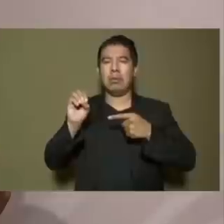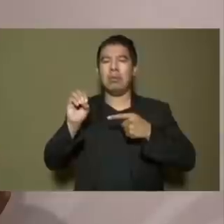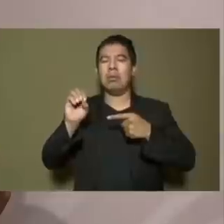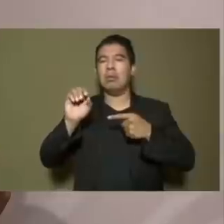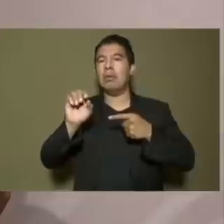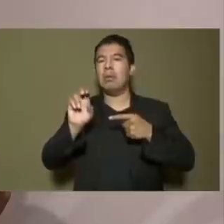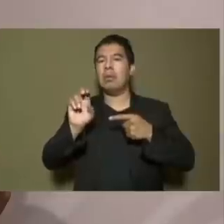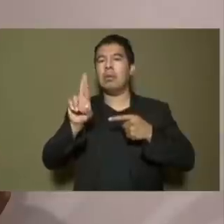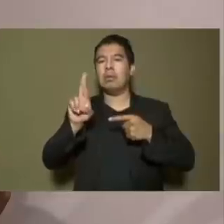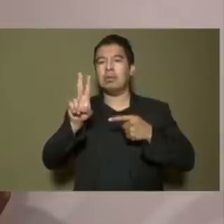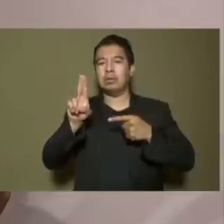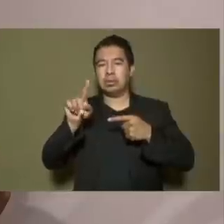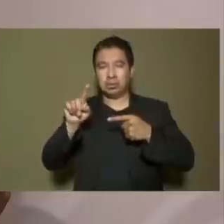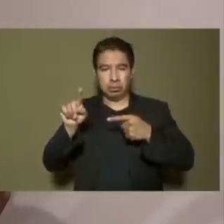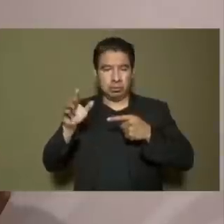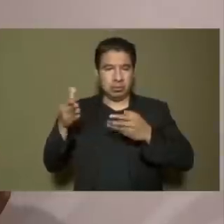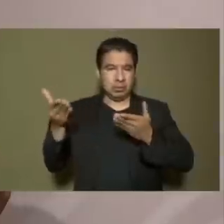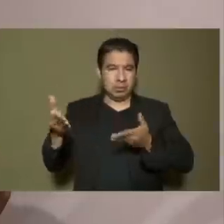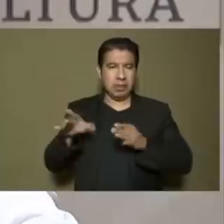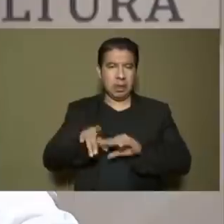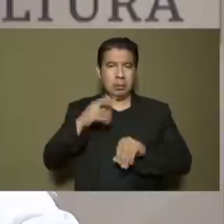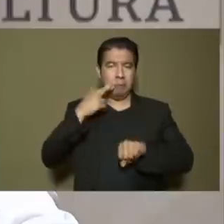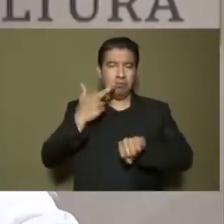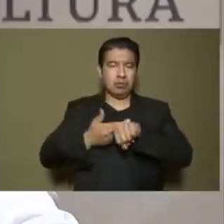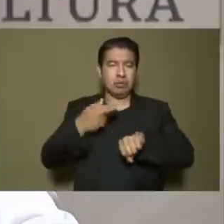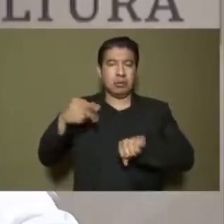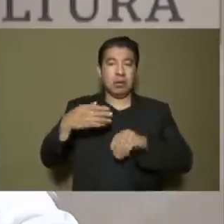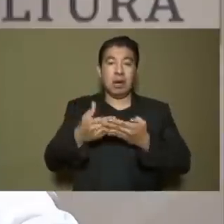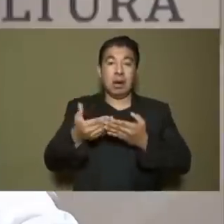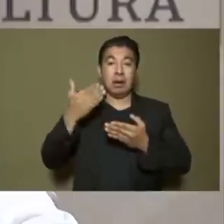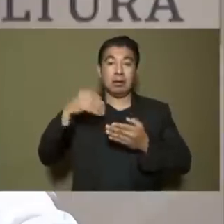el descubridor de la tumba de Pakal,